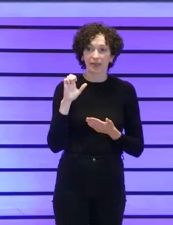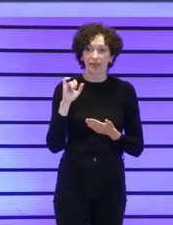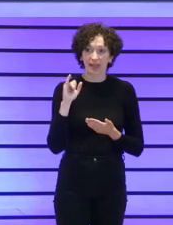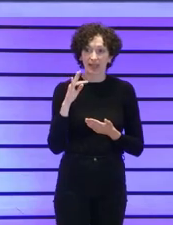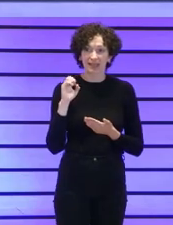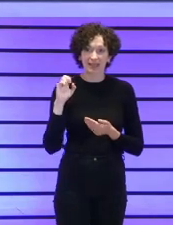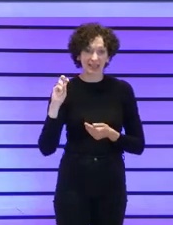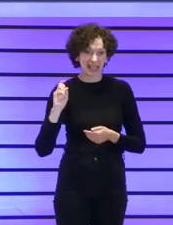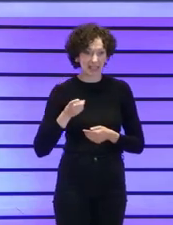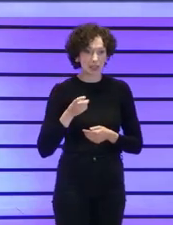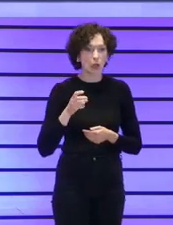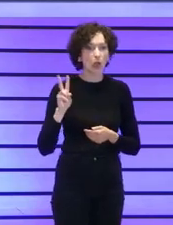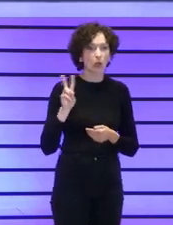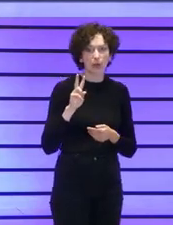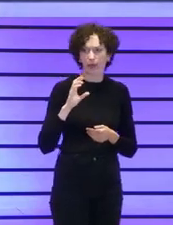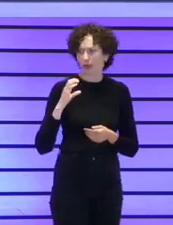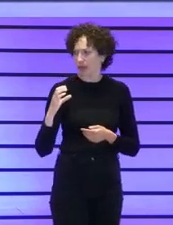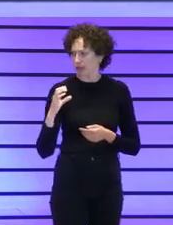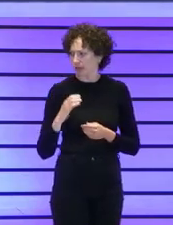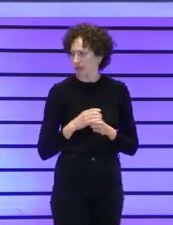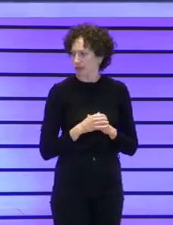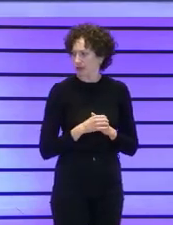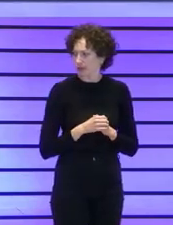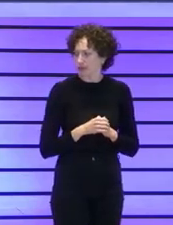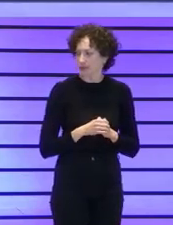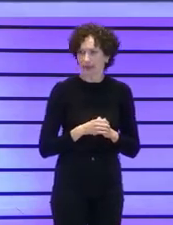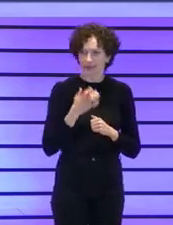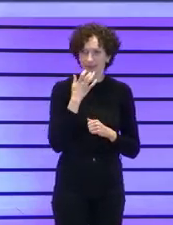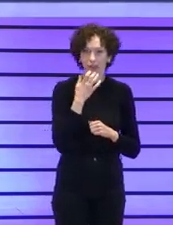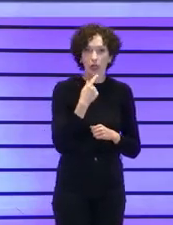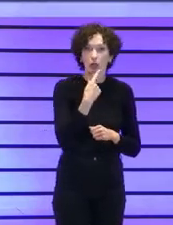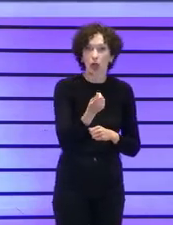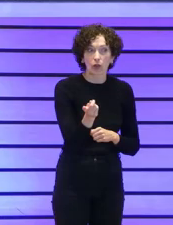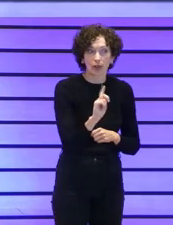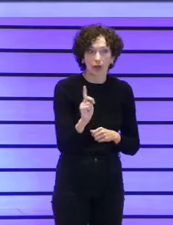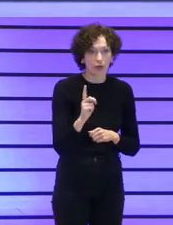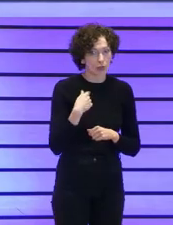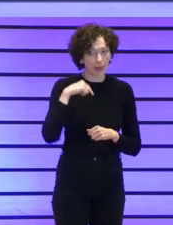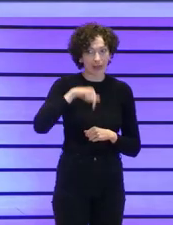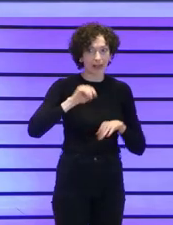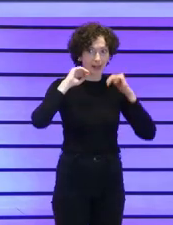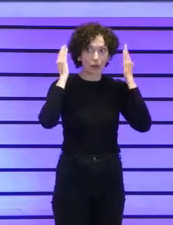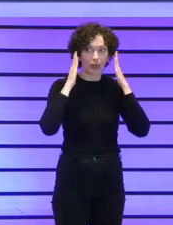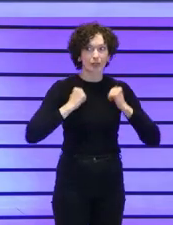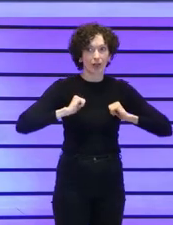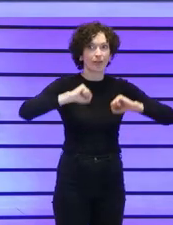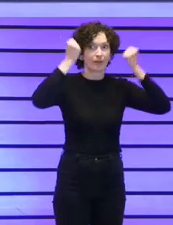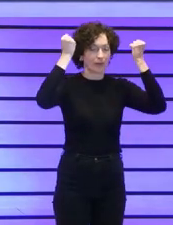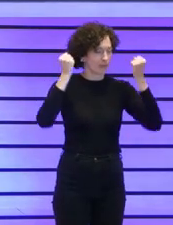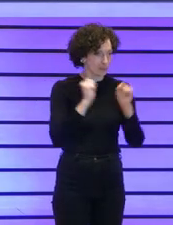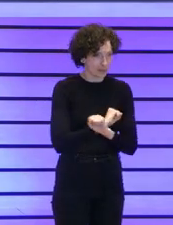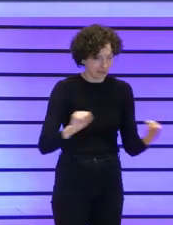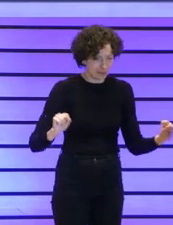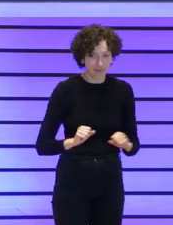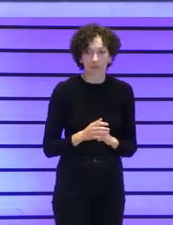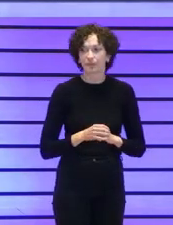que me mata, ¿eh? Siempre me mata. No salgo viva del congreso, ¿no? Bueno, entonces vamos un poquito.